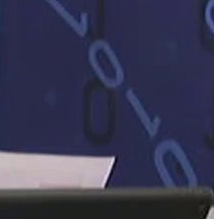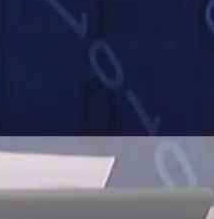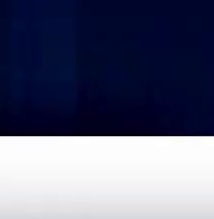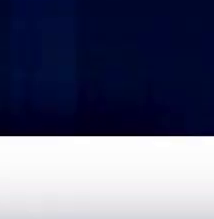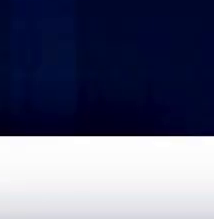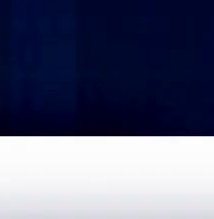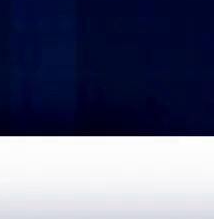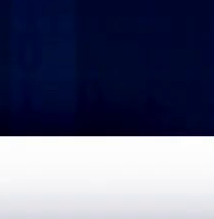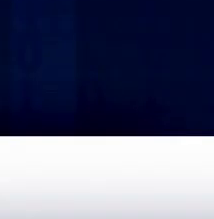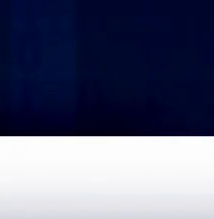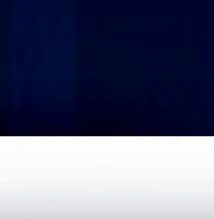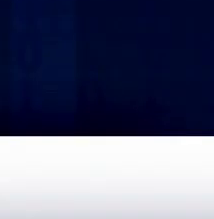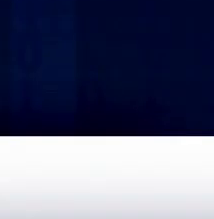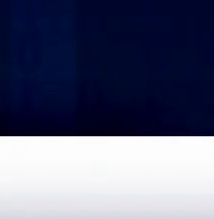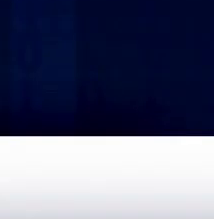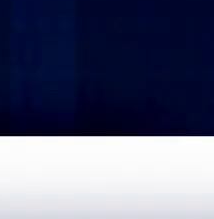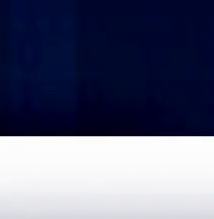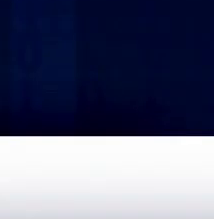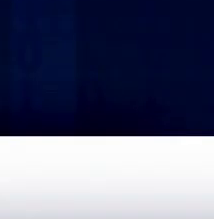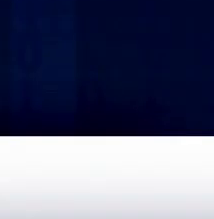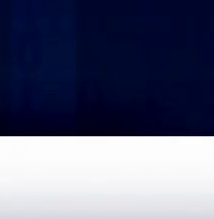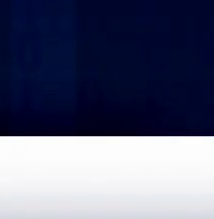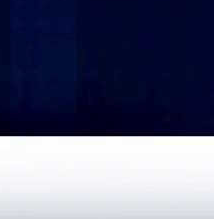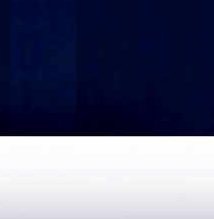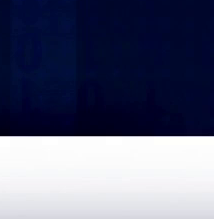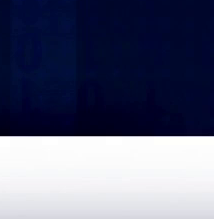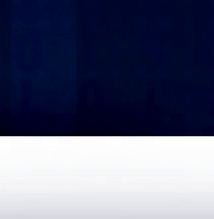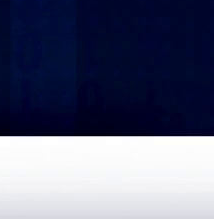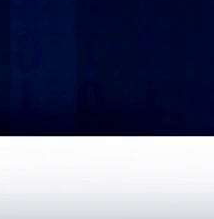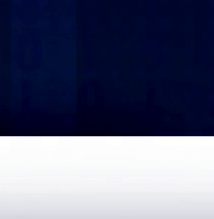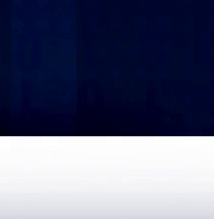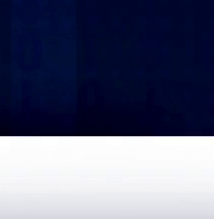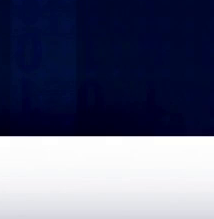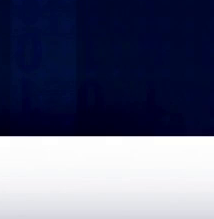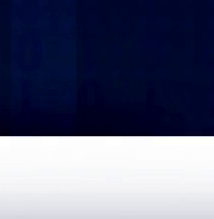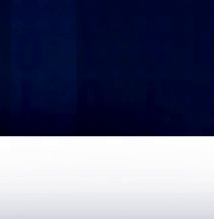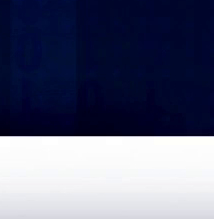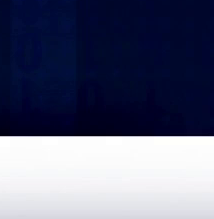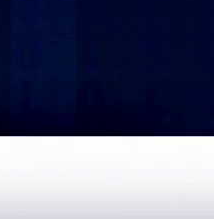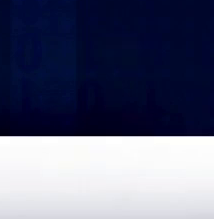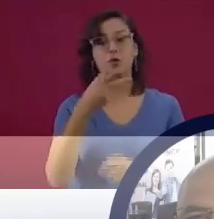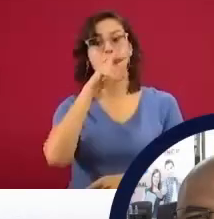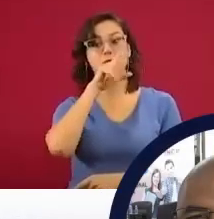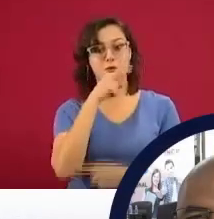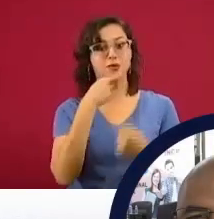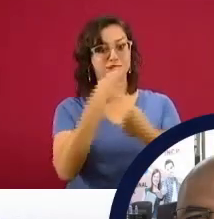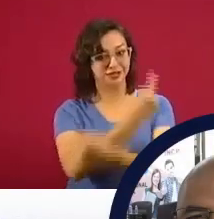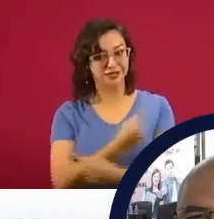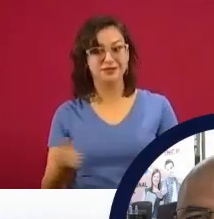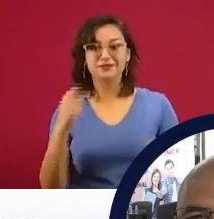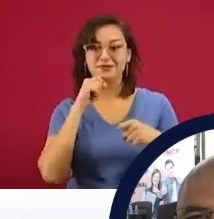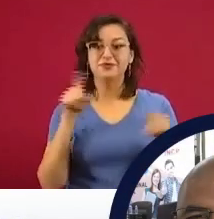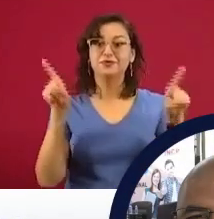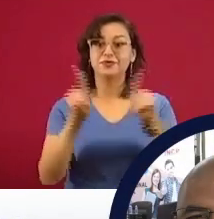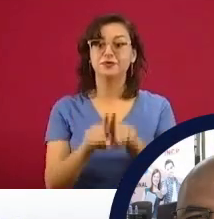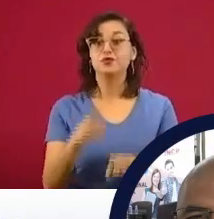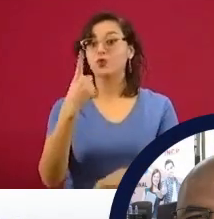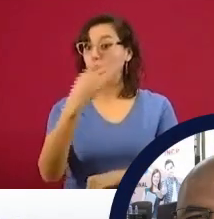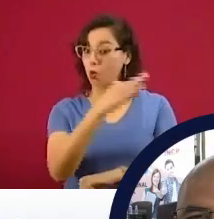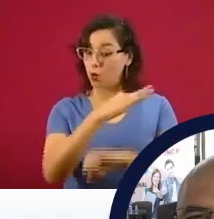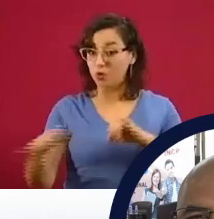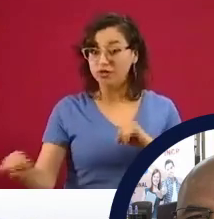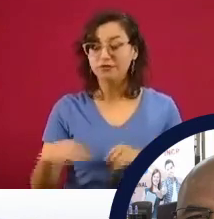¿Qué tal, Luis? Muy buenos días. De verdad, fue un ejercicio inédito, muy bueno. La verdad es que dejó muy buen sabor de boca.